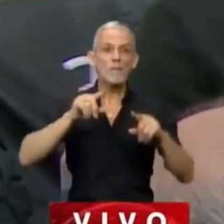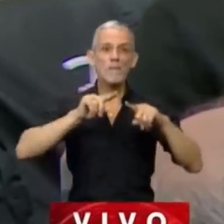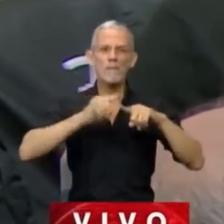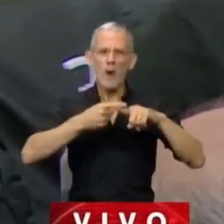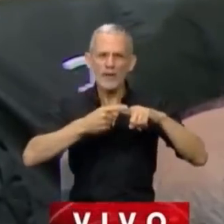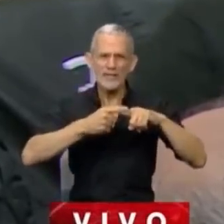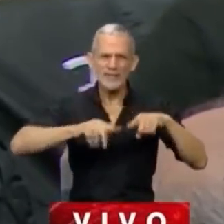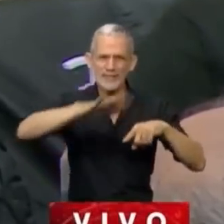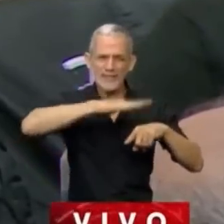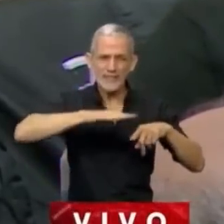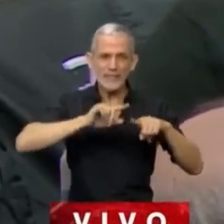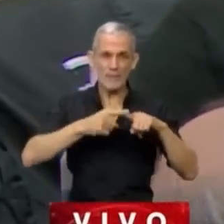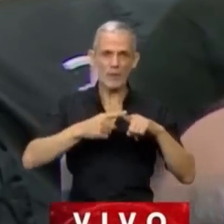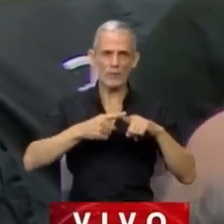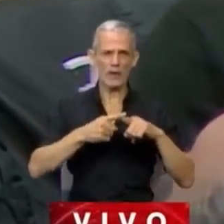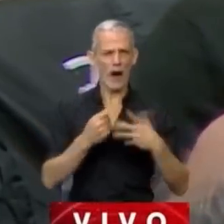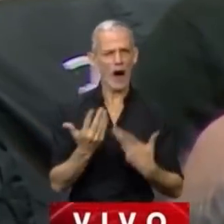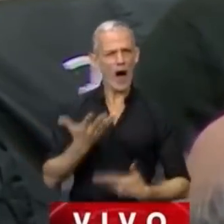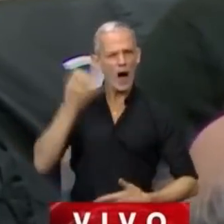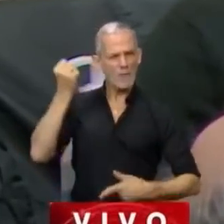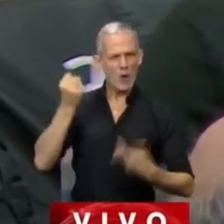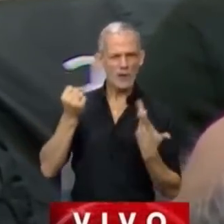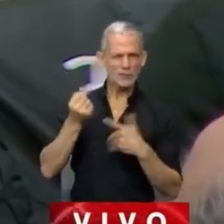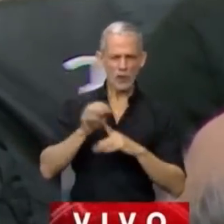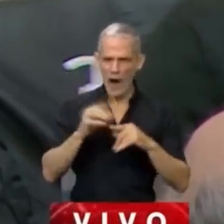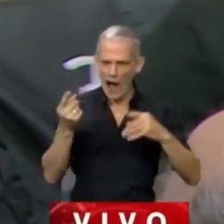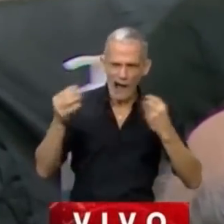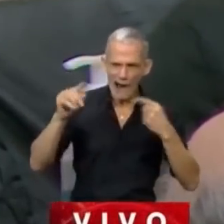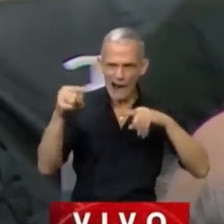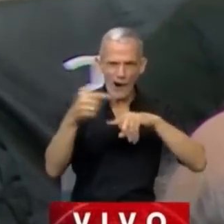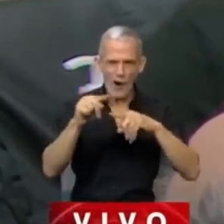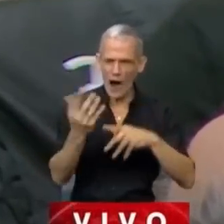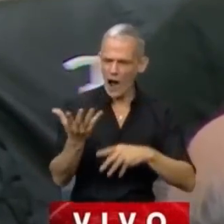política utilizó de manera miserable